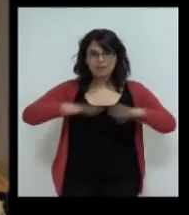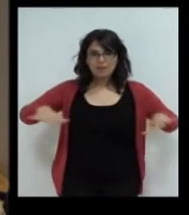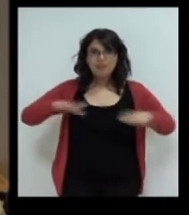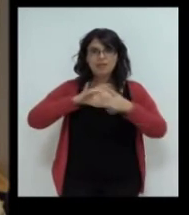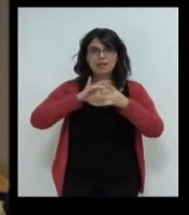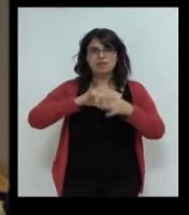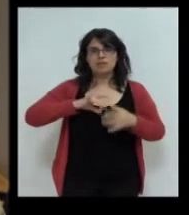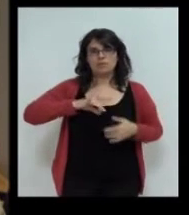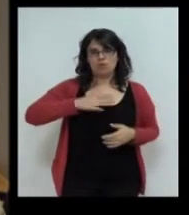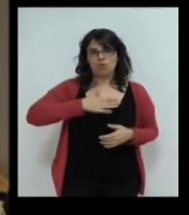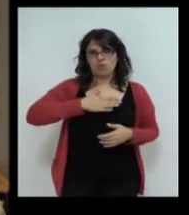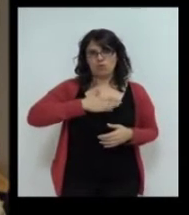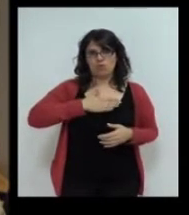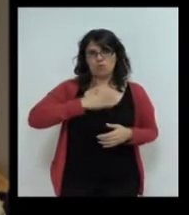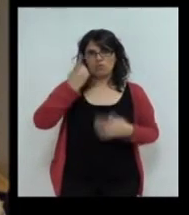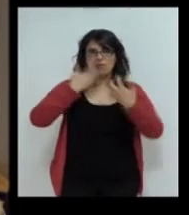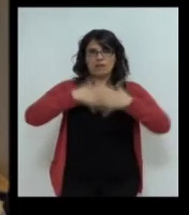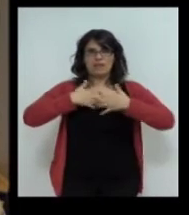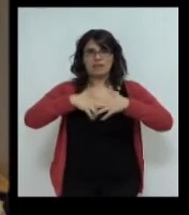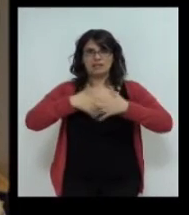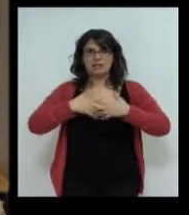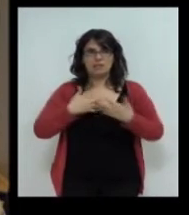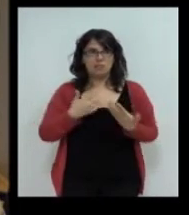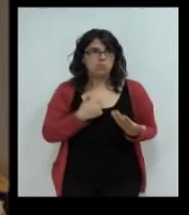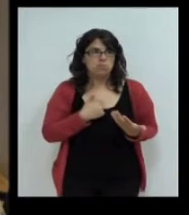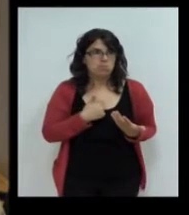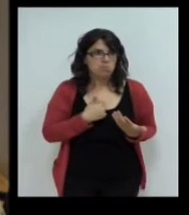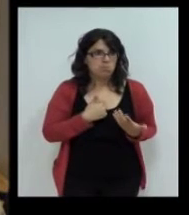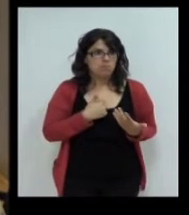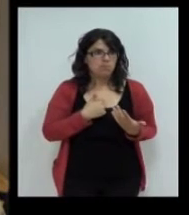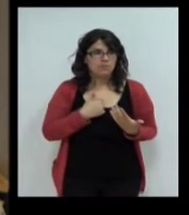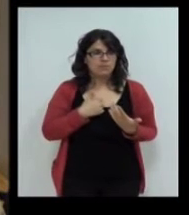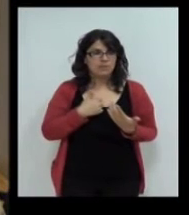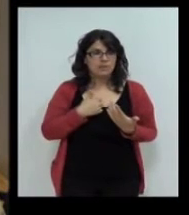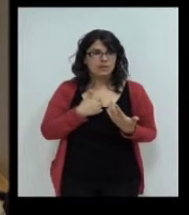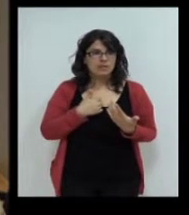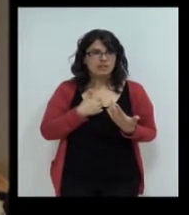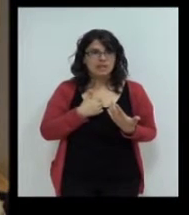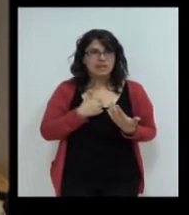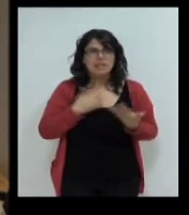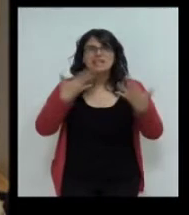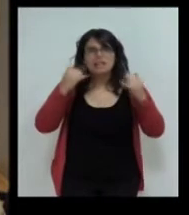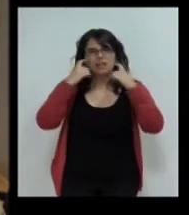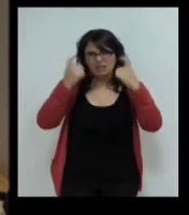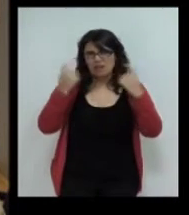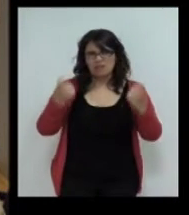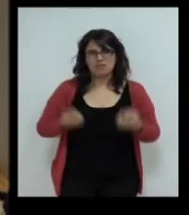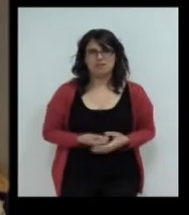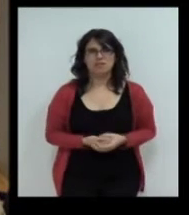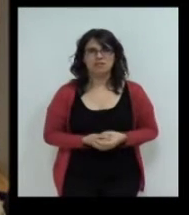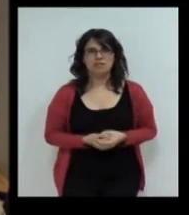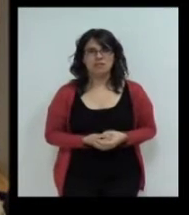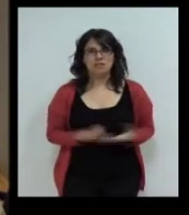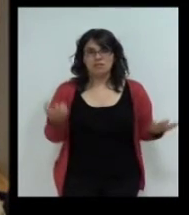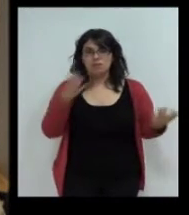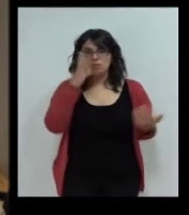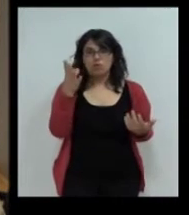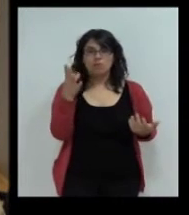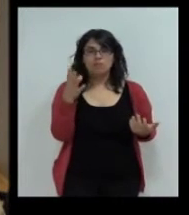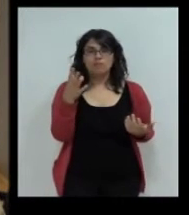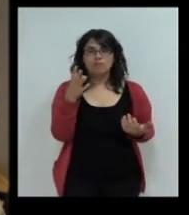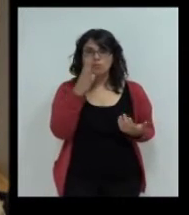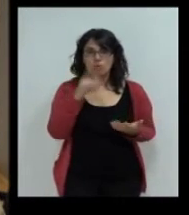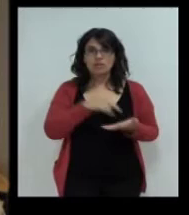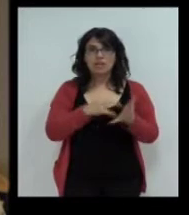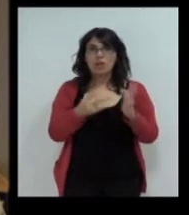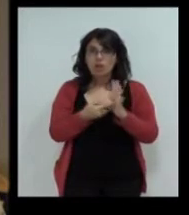con una iniciativa propietaria de un fabricante es que me parece ridículo incluso intentarlo. Porque es que la